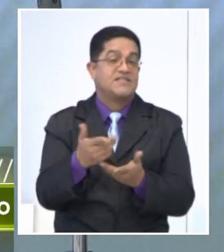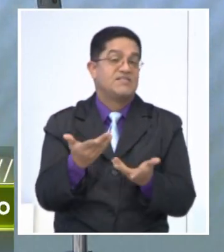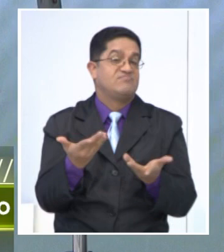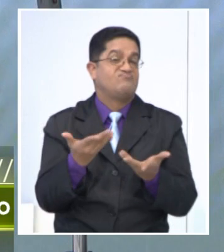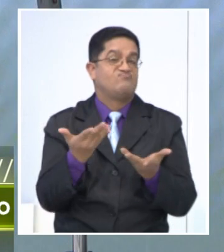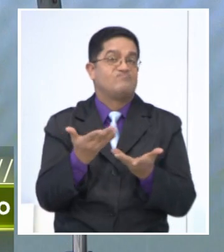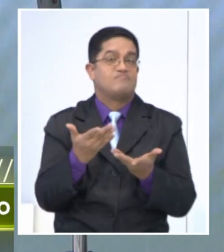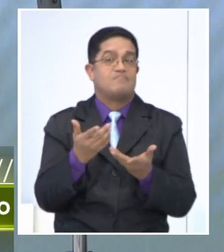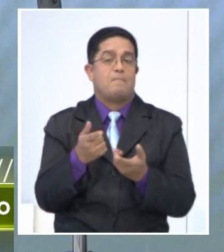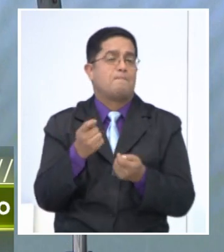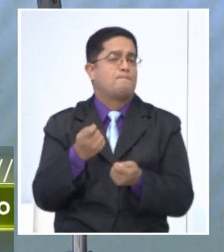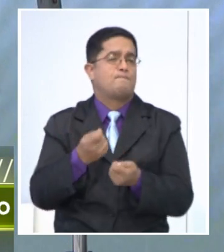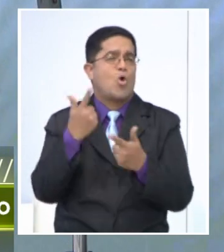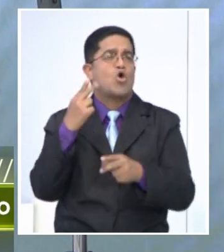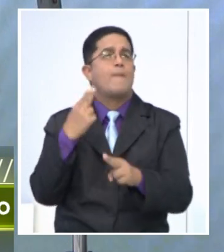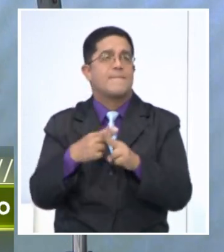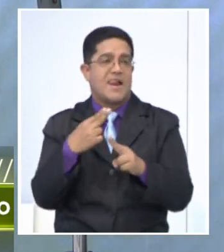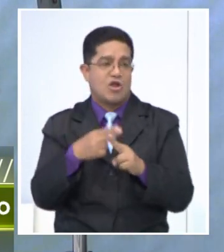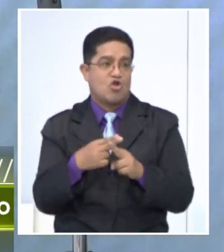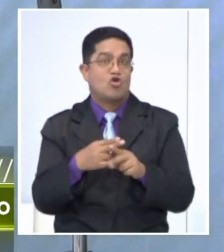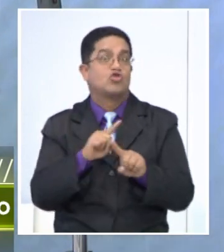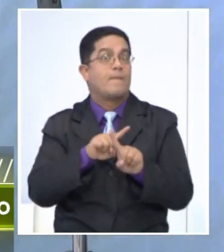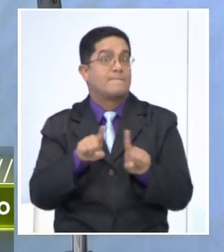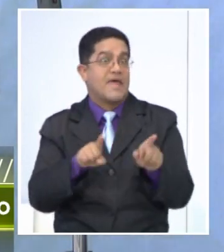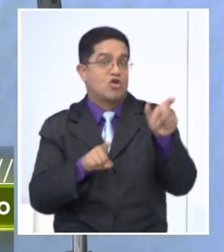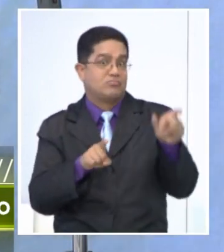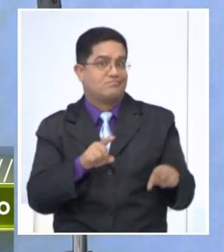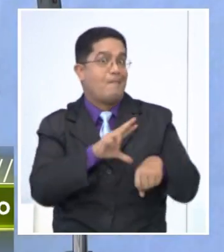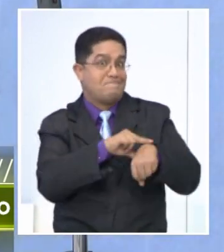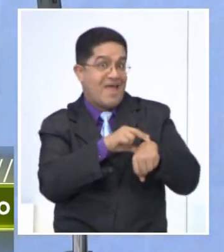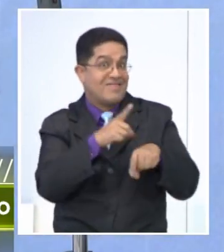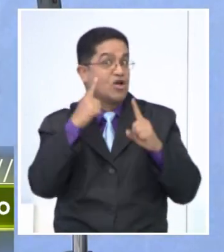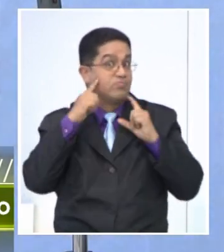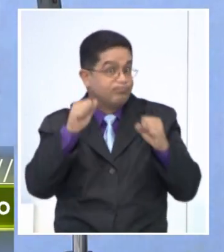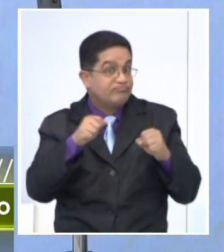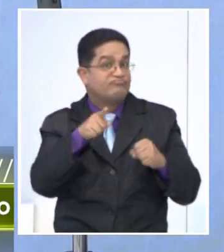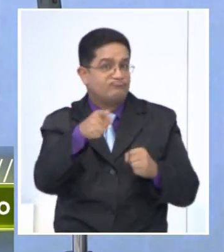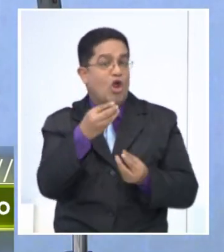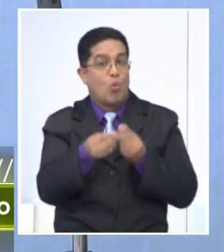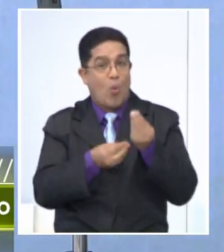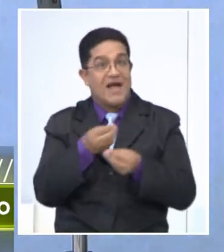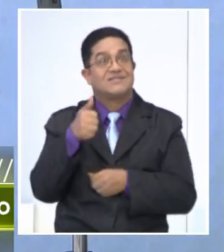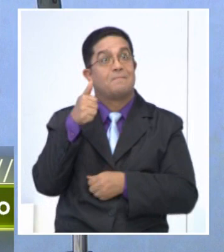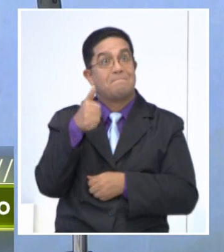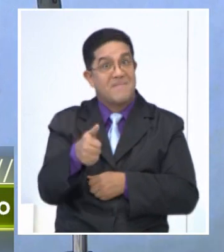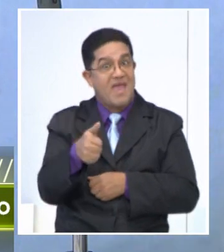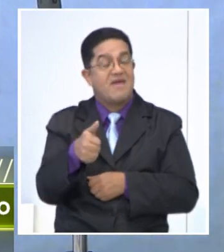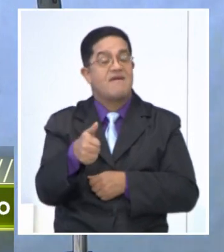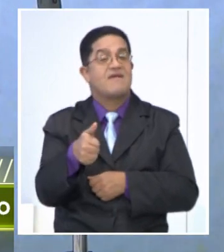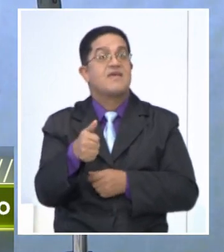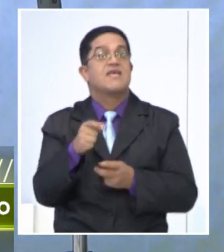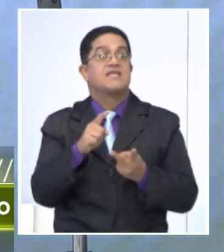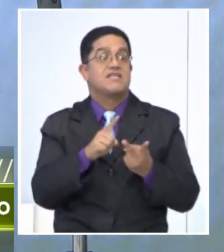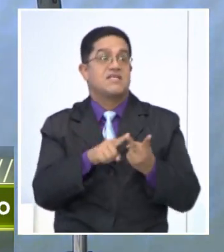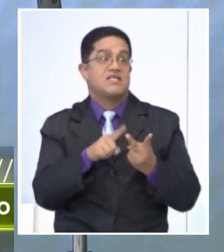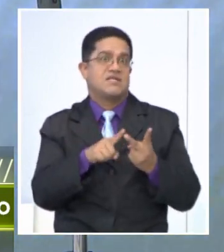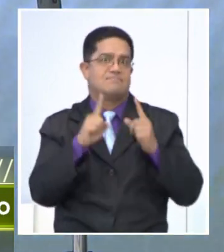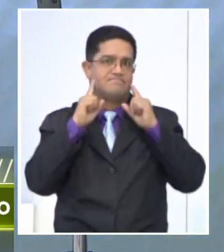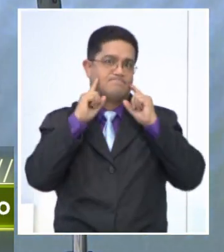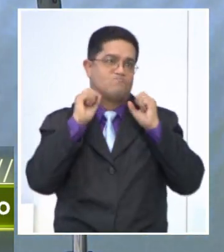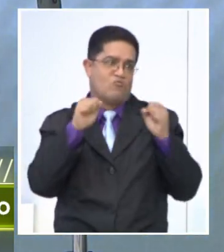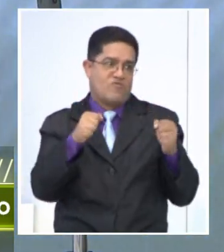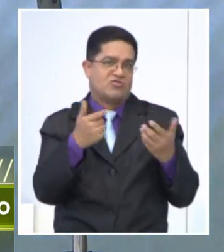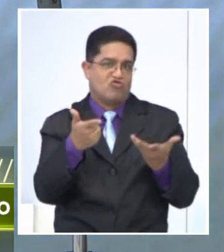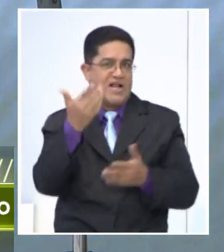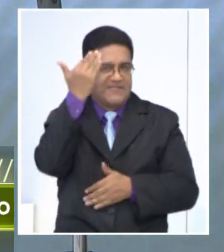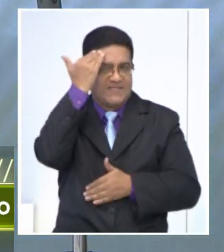mínimo riesgo en buenas manos si se hace pues el tratamiento correcto, con el producto correcto y en manos del especialista correcto que esté